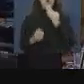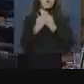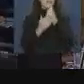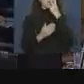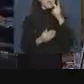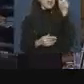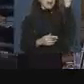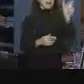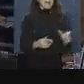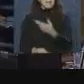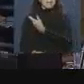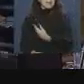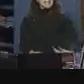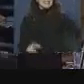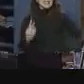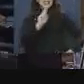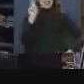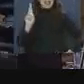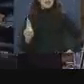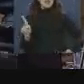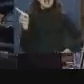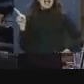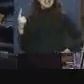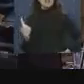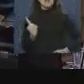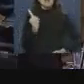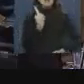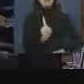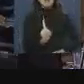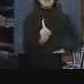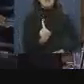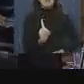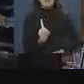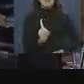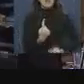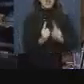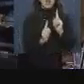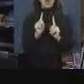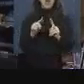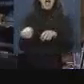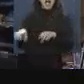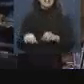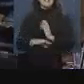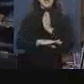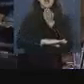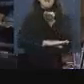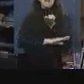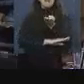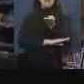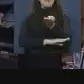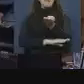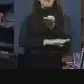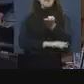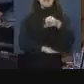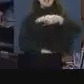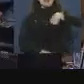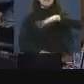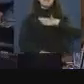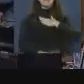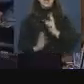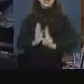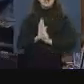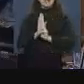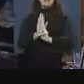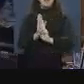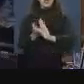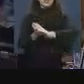presidente de la república son los que llegan No es cierto alguna actividad pidiendo ser ellos los representantes